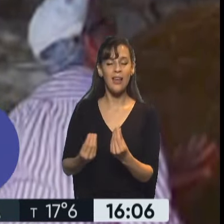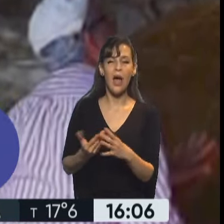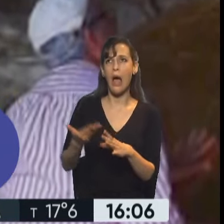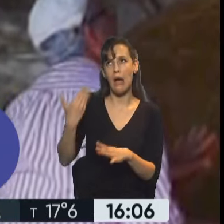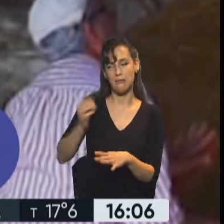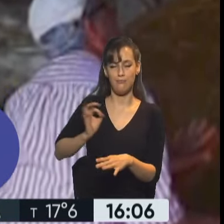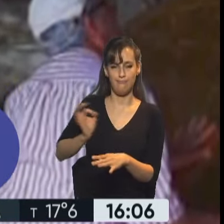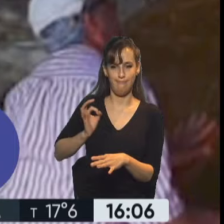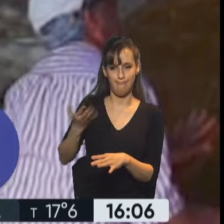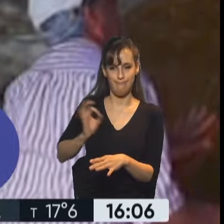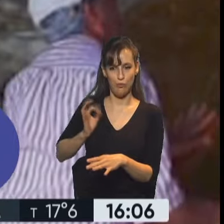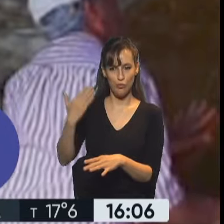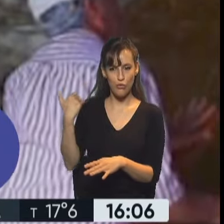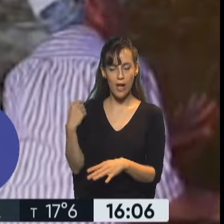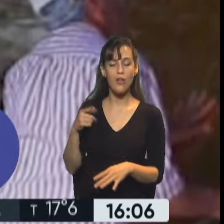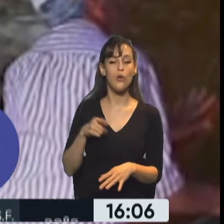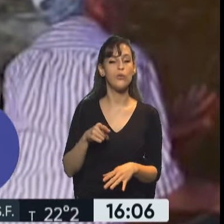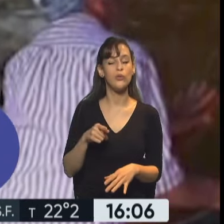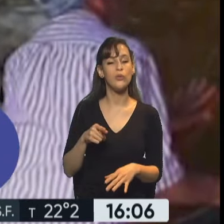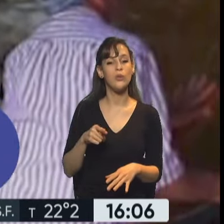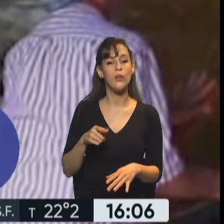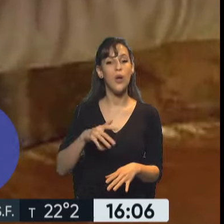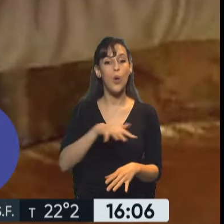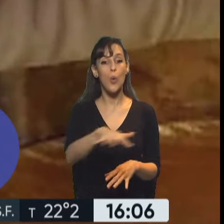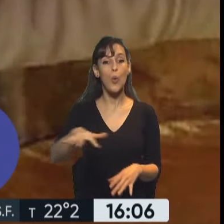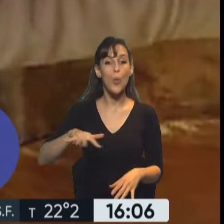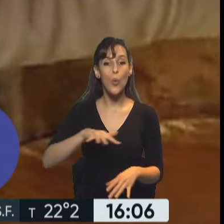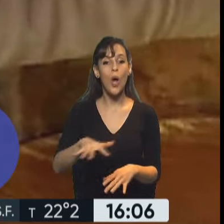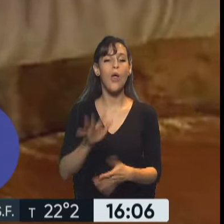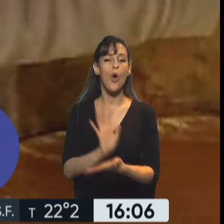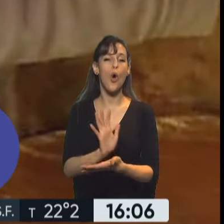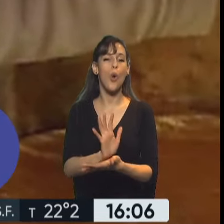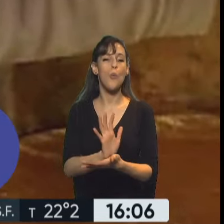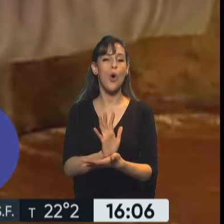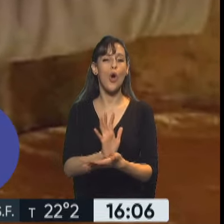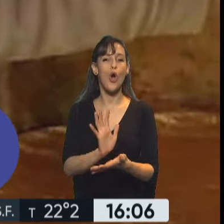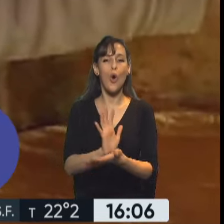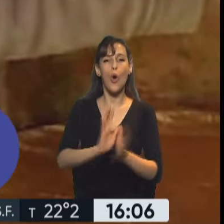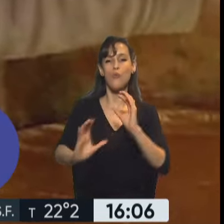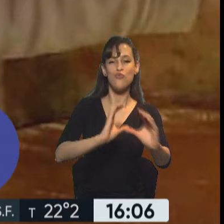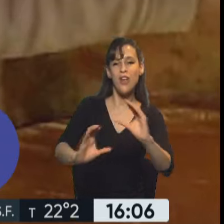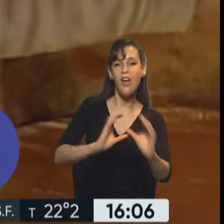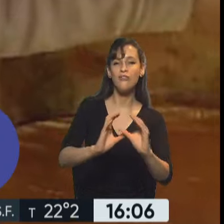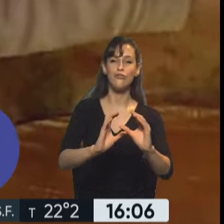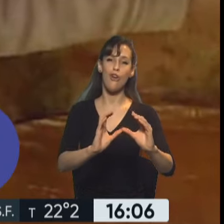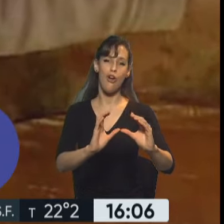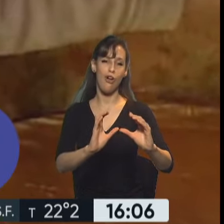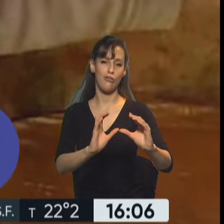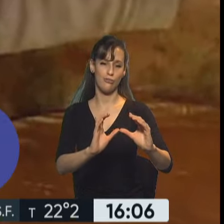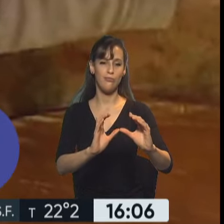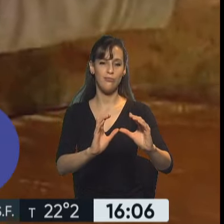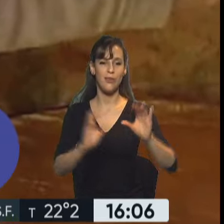años, significaba un lugar de señalización, de comunicación entre